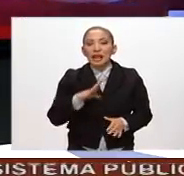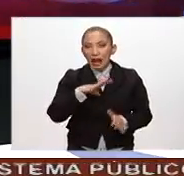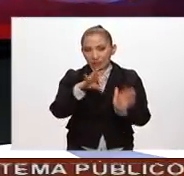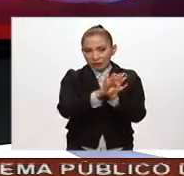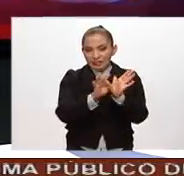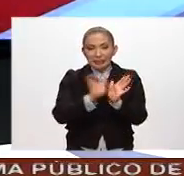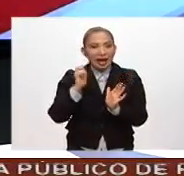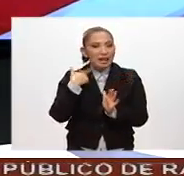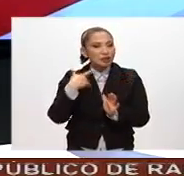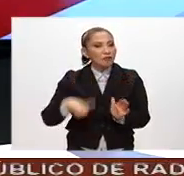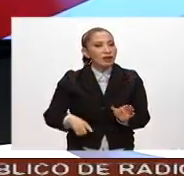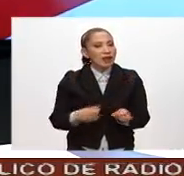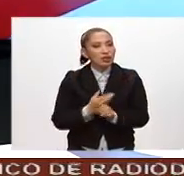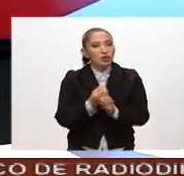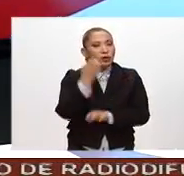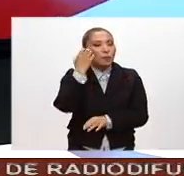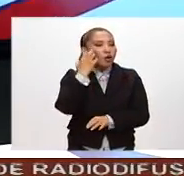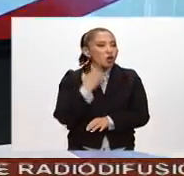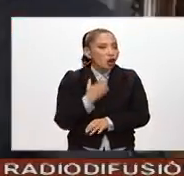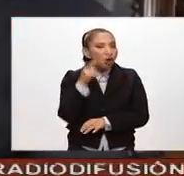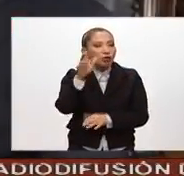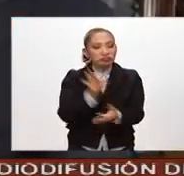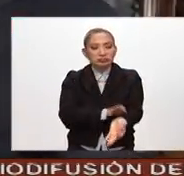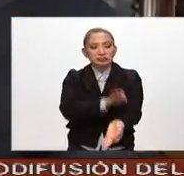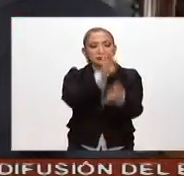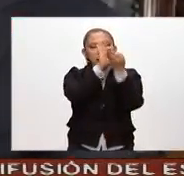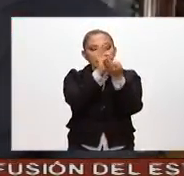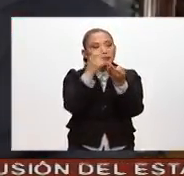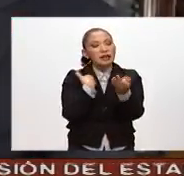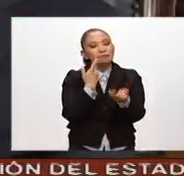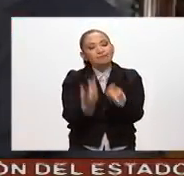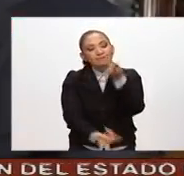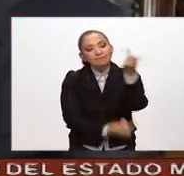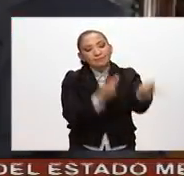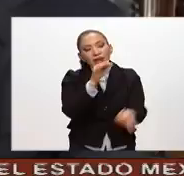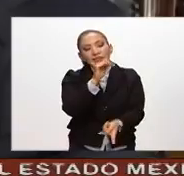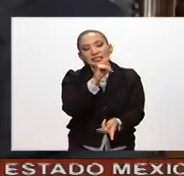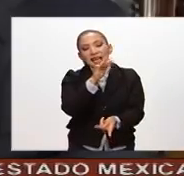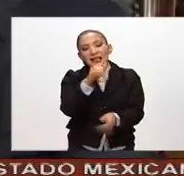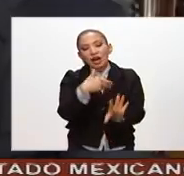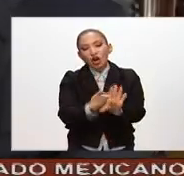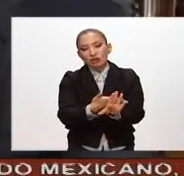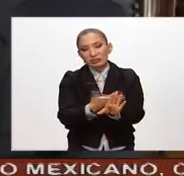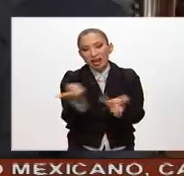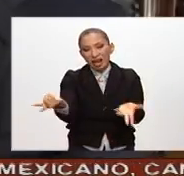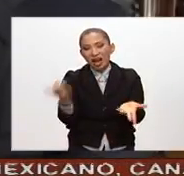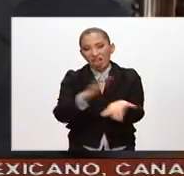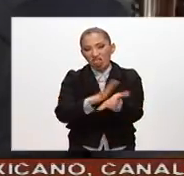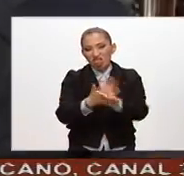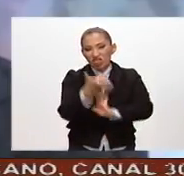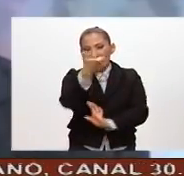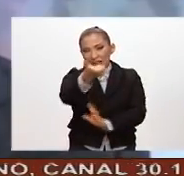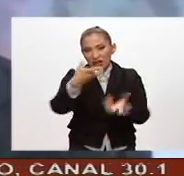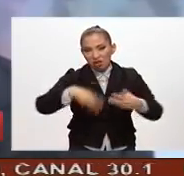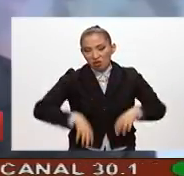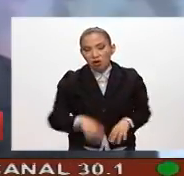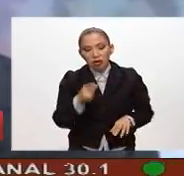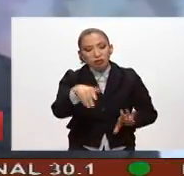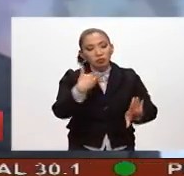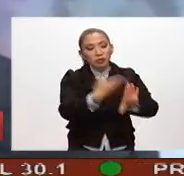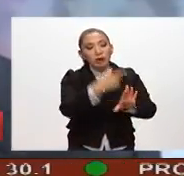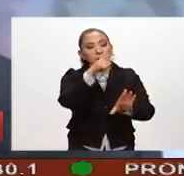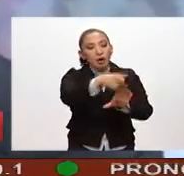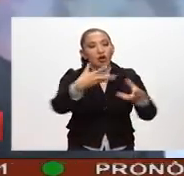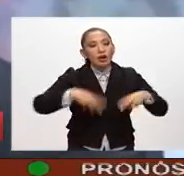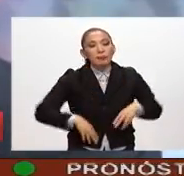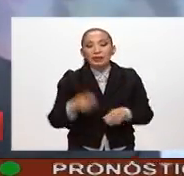para que el exgobernador de Nuevo León, Rodrigo Medina, se presente a una audiencia donde la Fiscalía Anticorrupción Estatal presentará cargos en su contra por